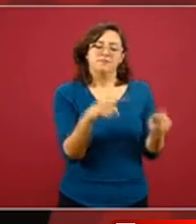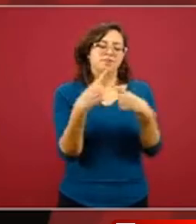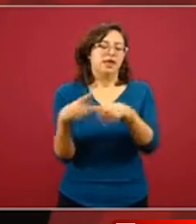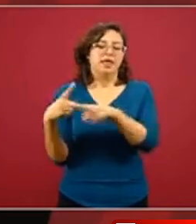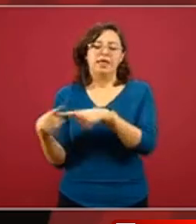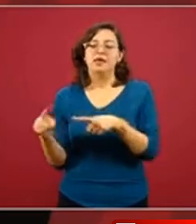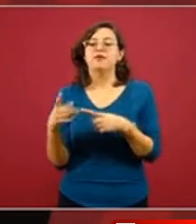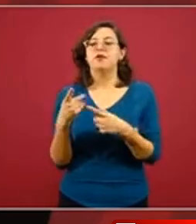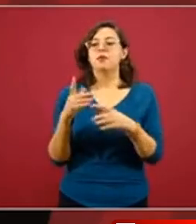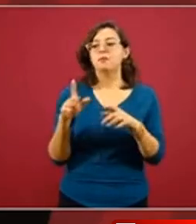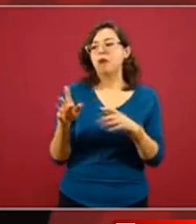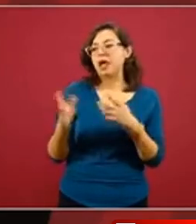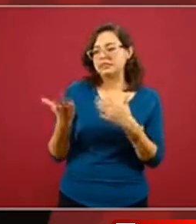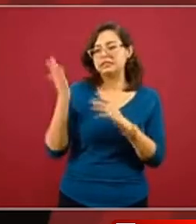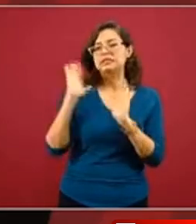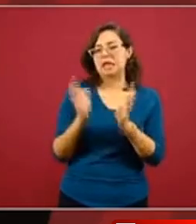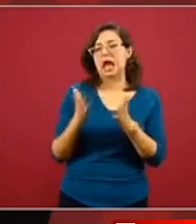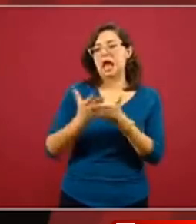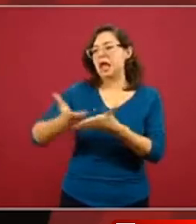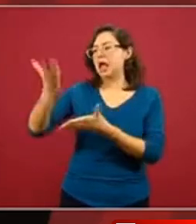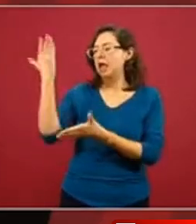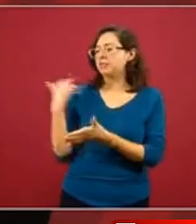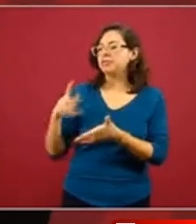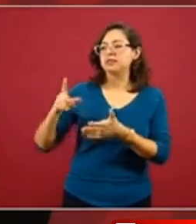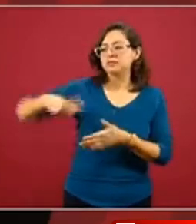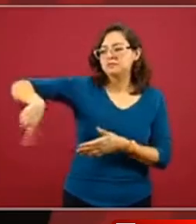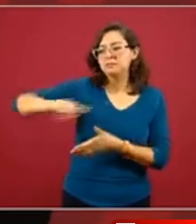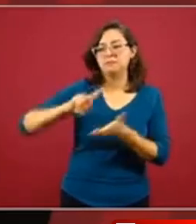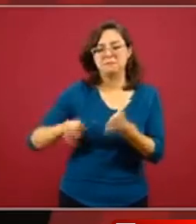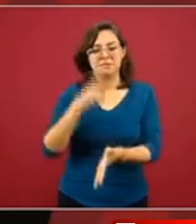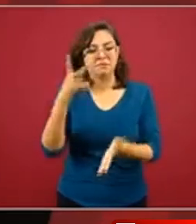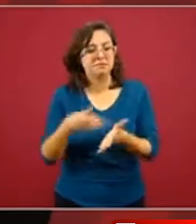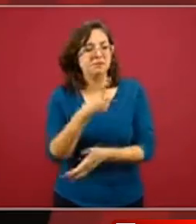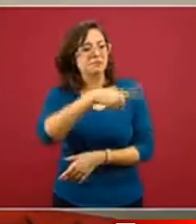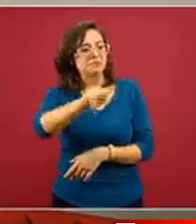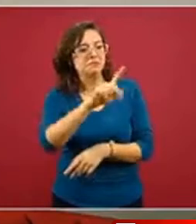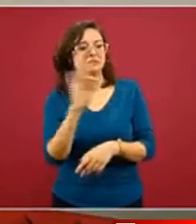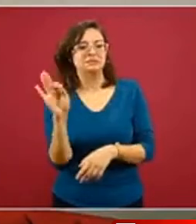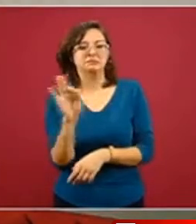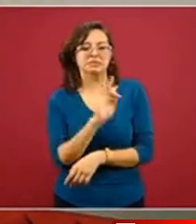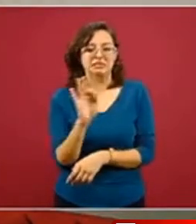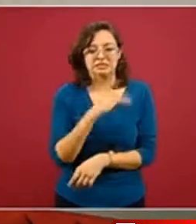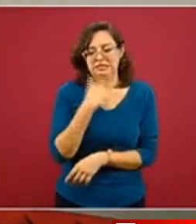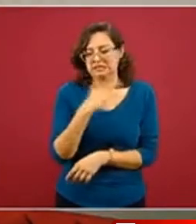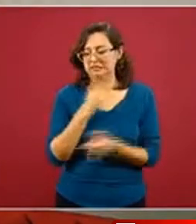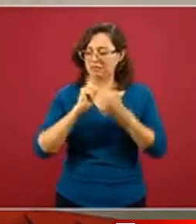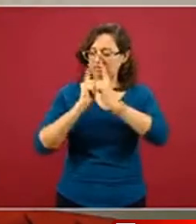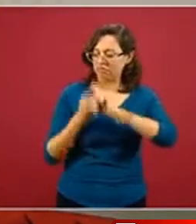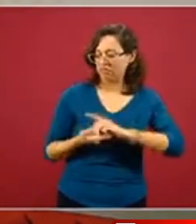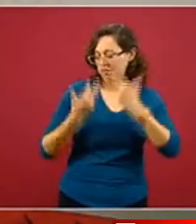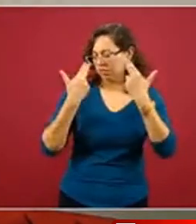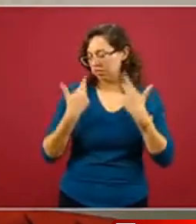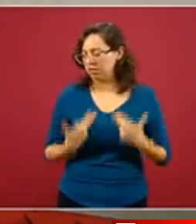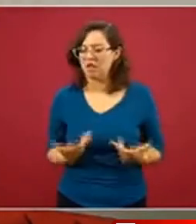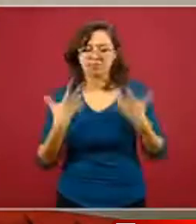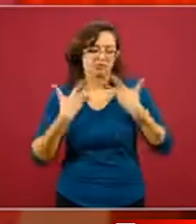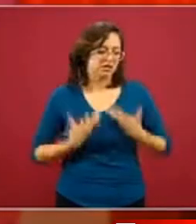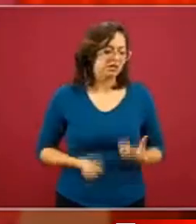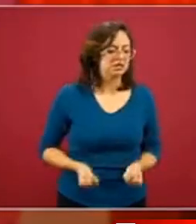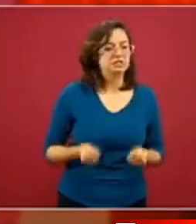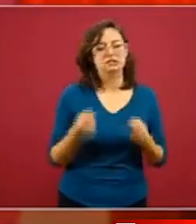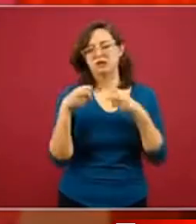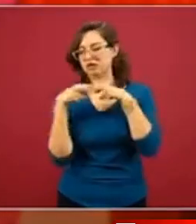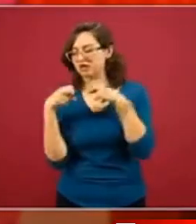ellos y ellas han comentado en otras ocasiones: estados depresivos o trastornos depresivos, la agudización de trastornos depresivos,